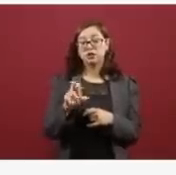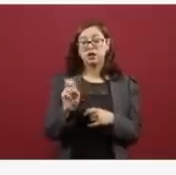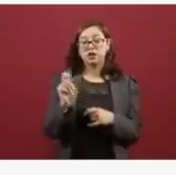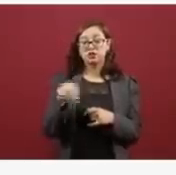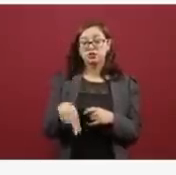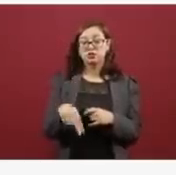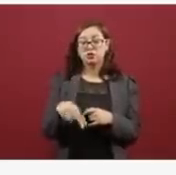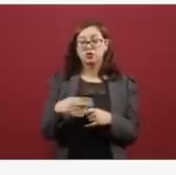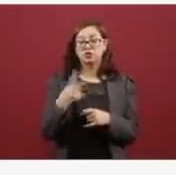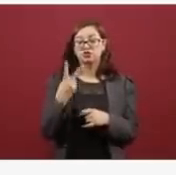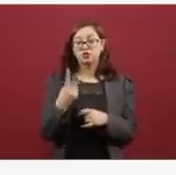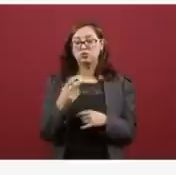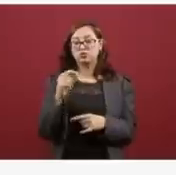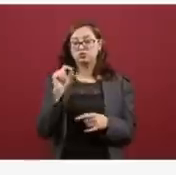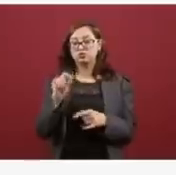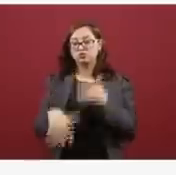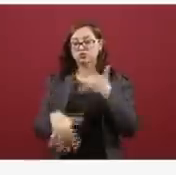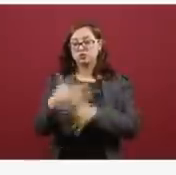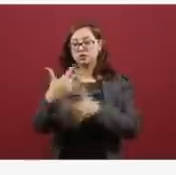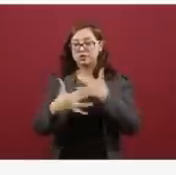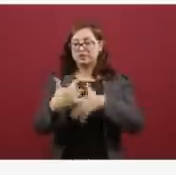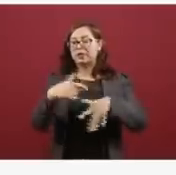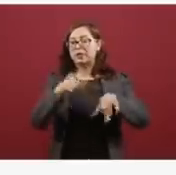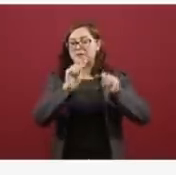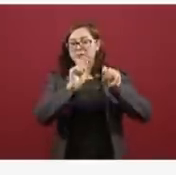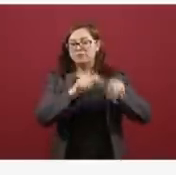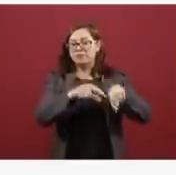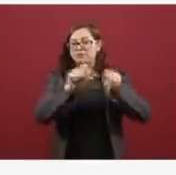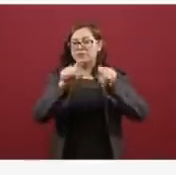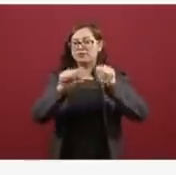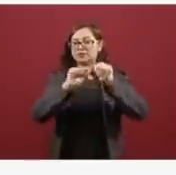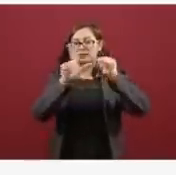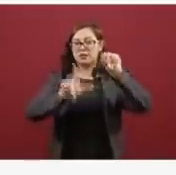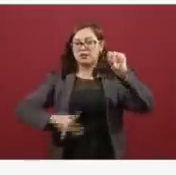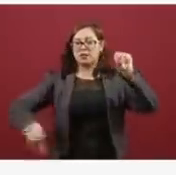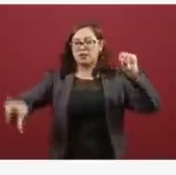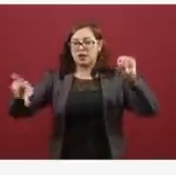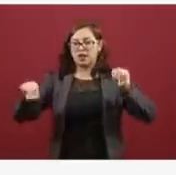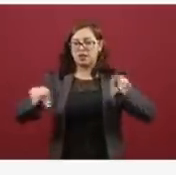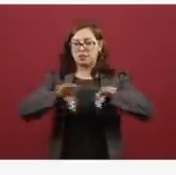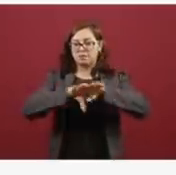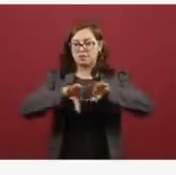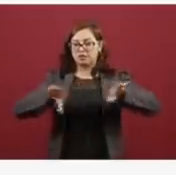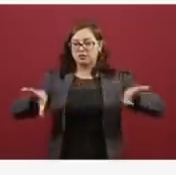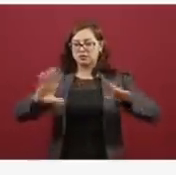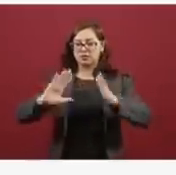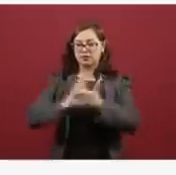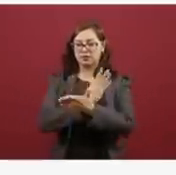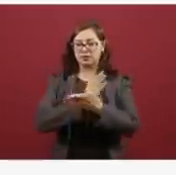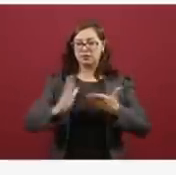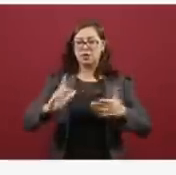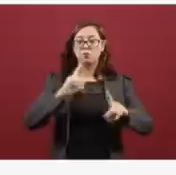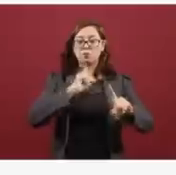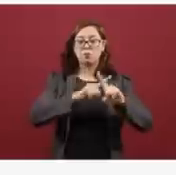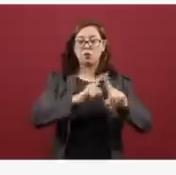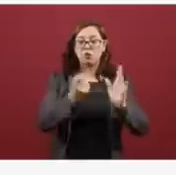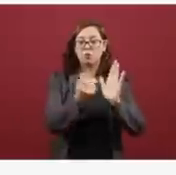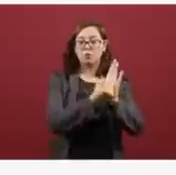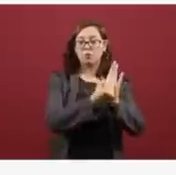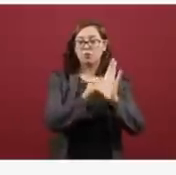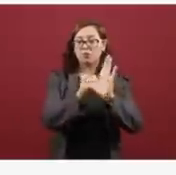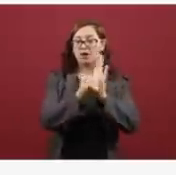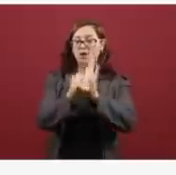promedio es el promedio de las mismas gasolineras por marca separamos por marcas